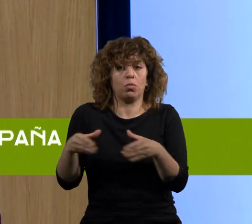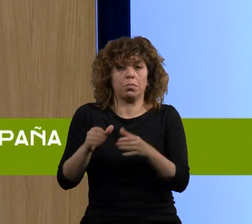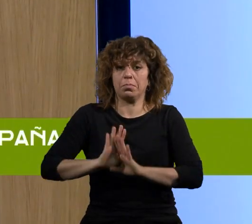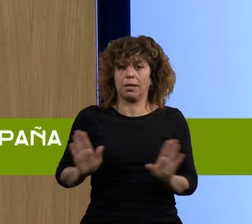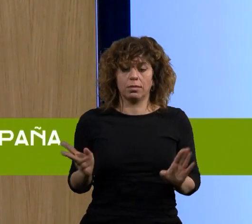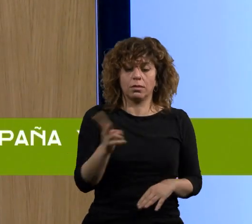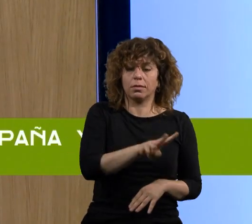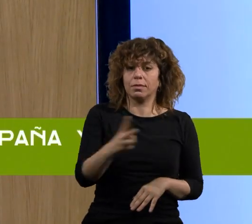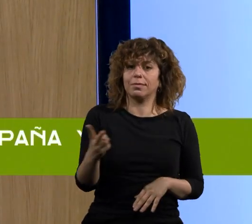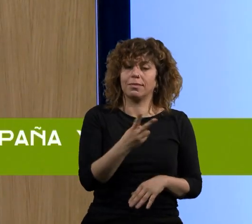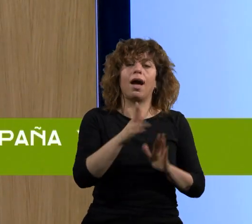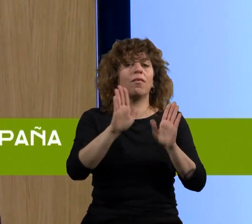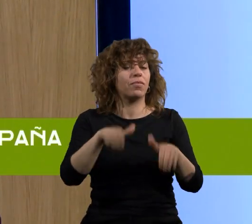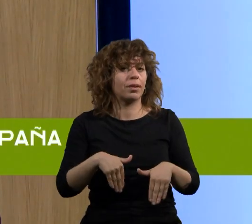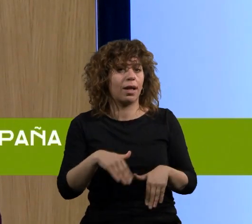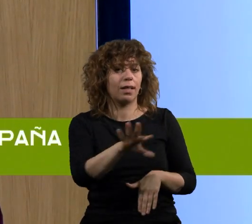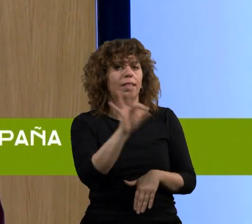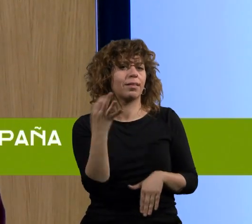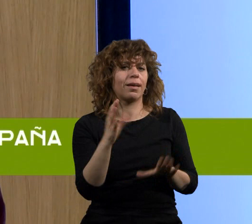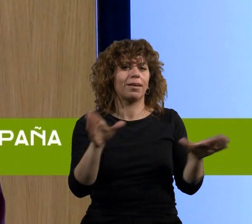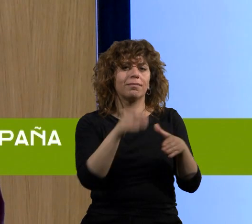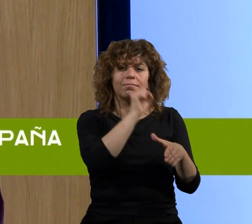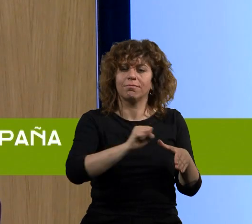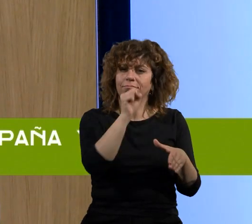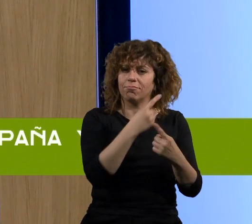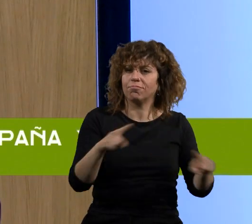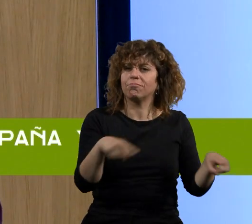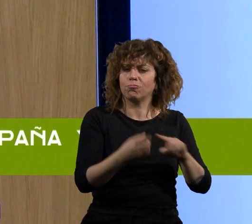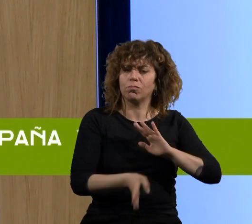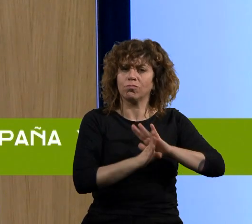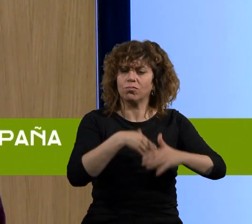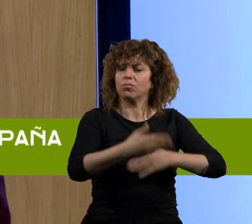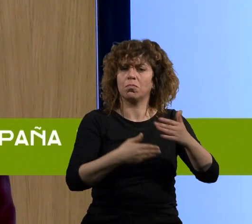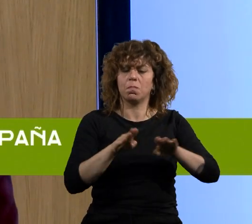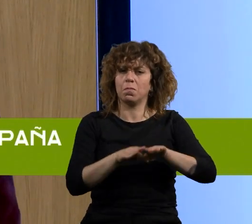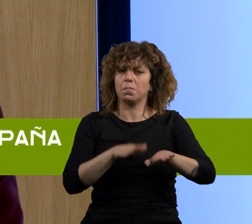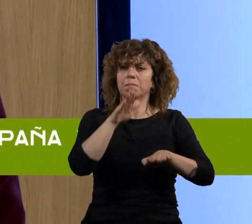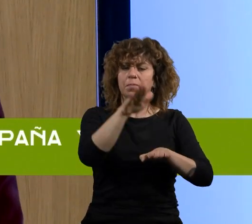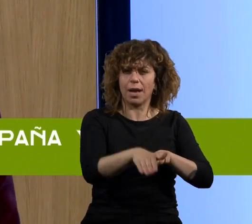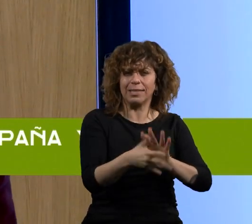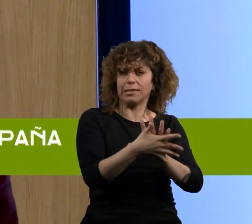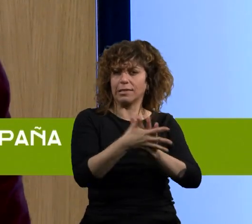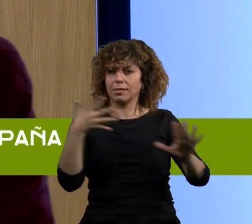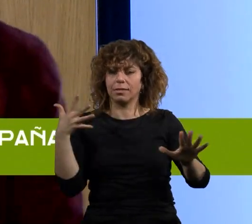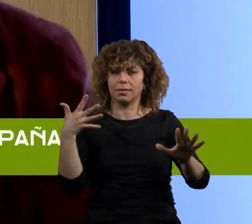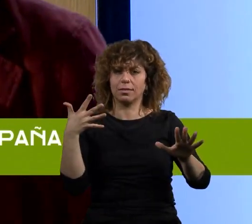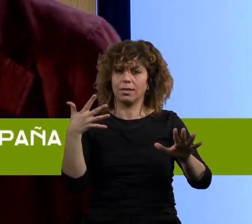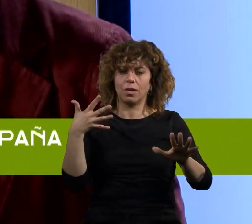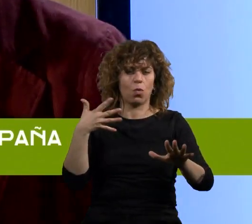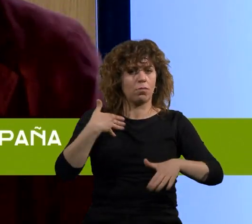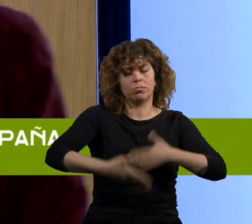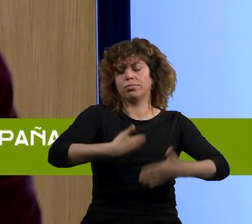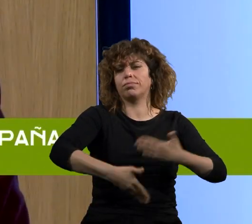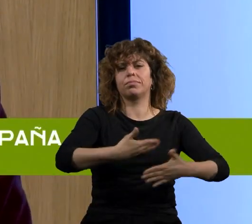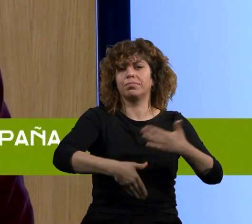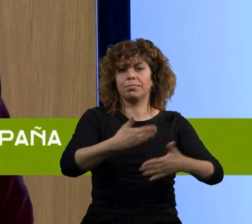Y decidimos pues mantener la banda encendida, dar un paso más, acelerar, pisar el acelerador a tope y bueno,